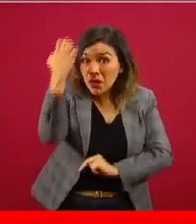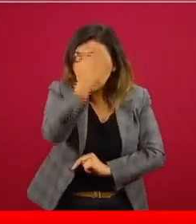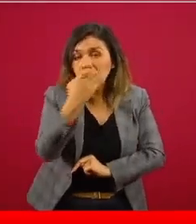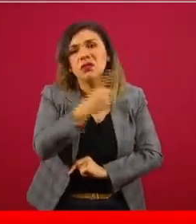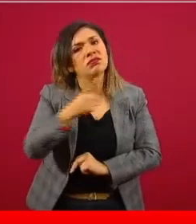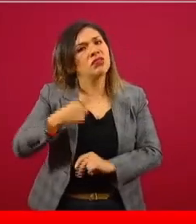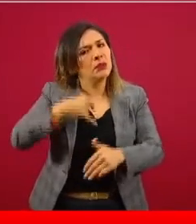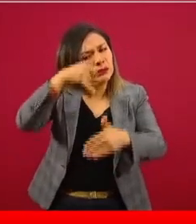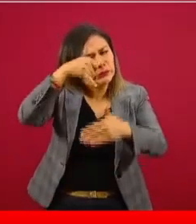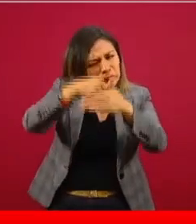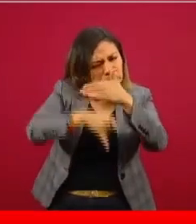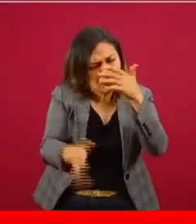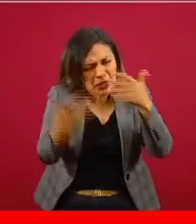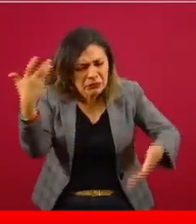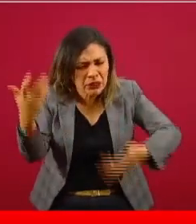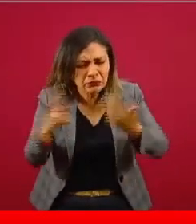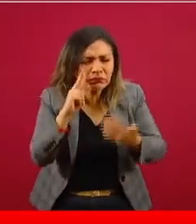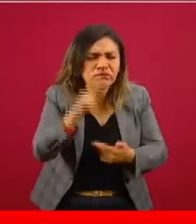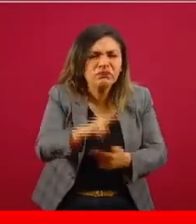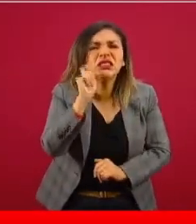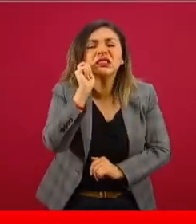fondo